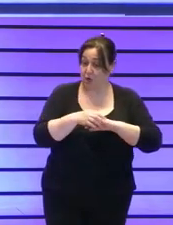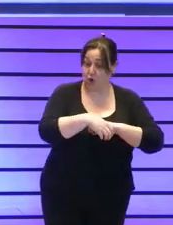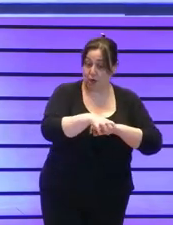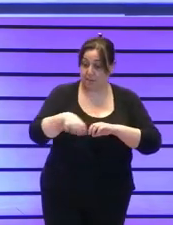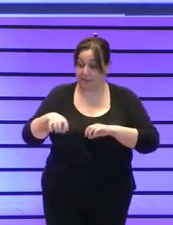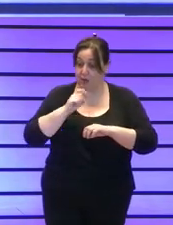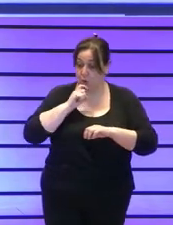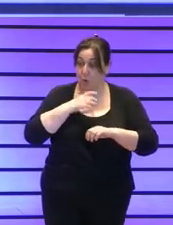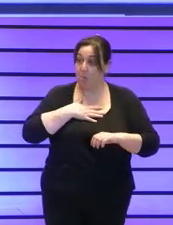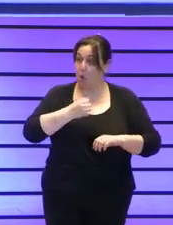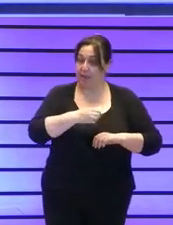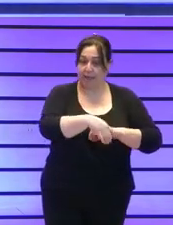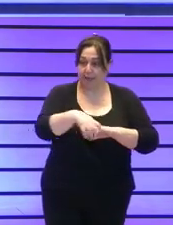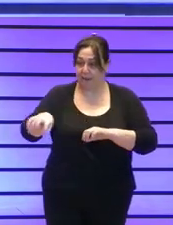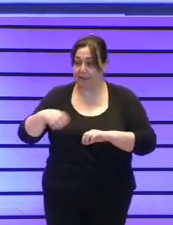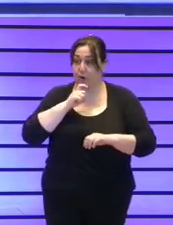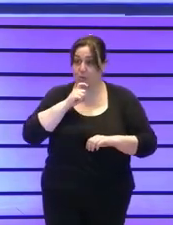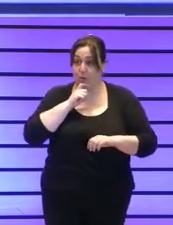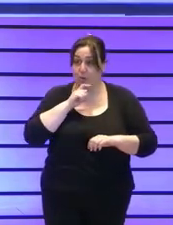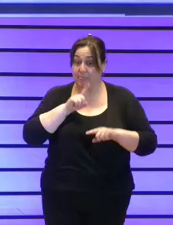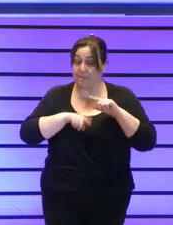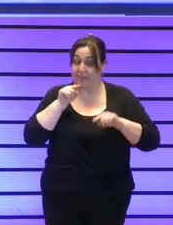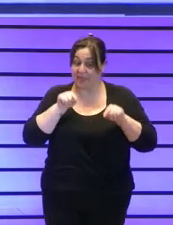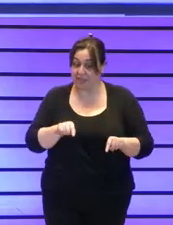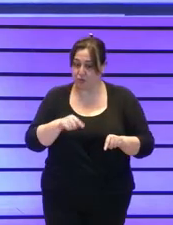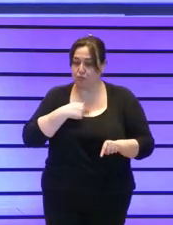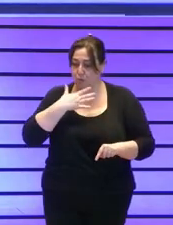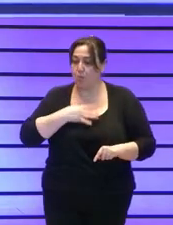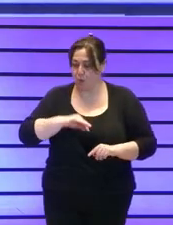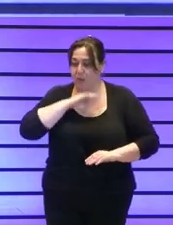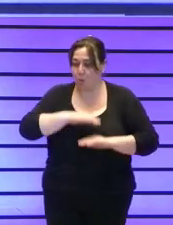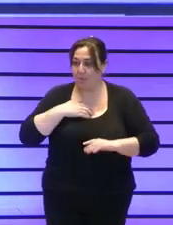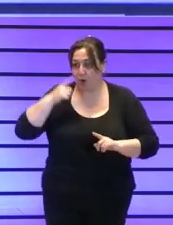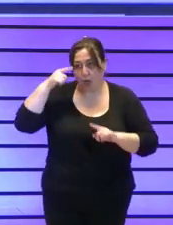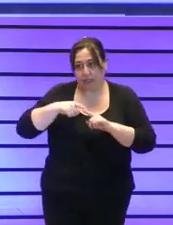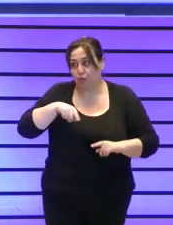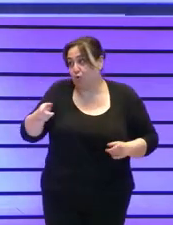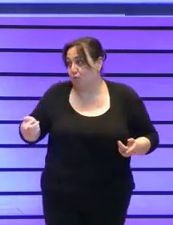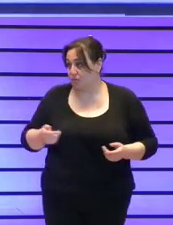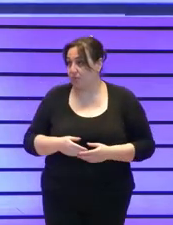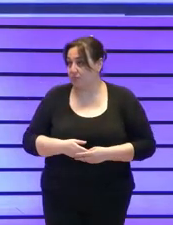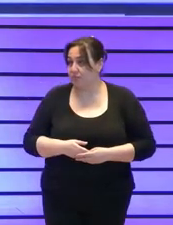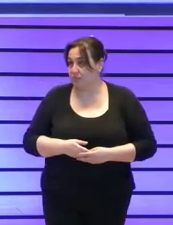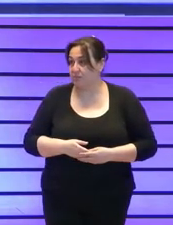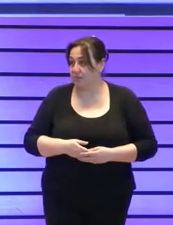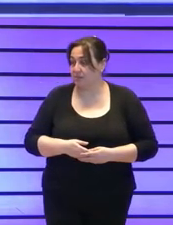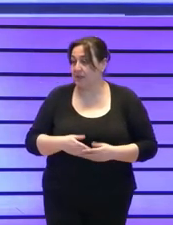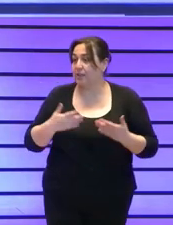poder y el dinero vamos a ser capaces de cumplir nuestra misión o no, ¿no?